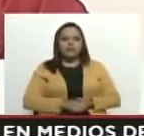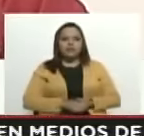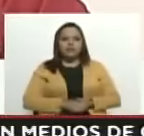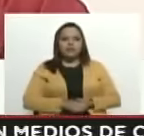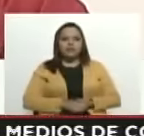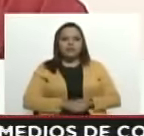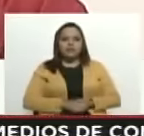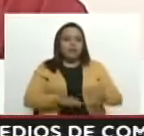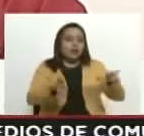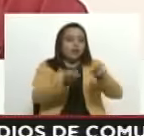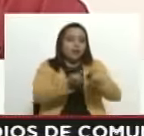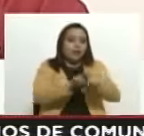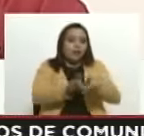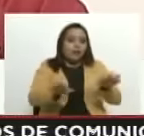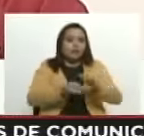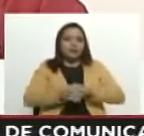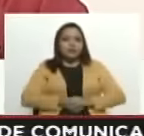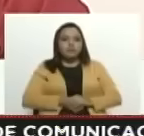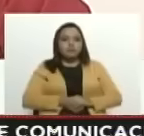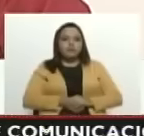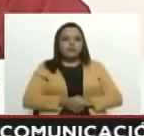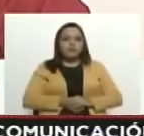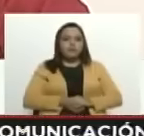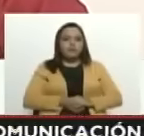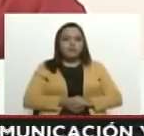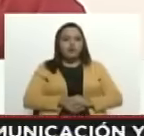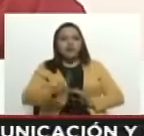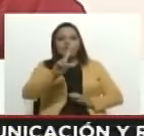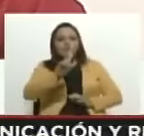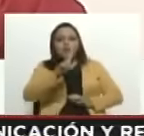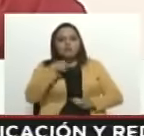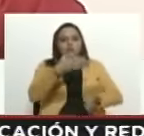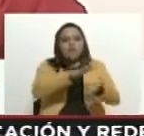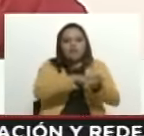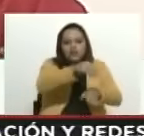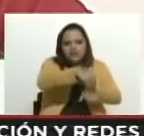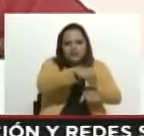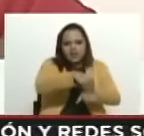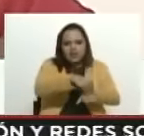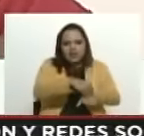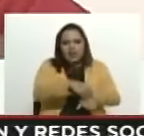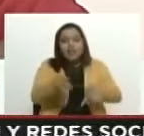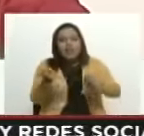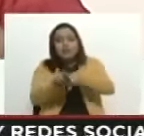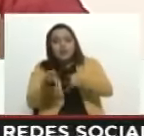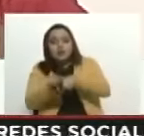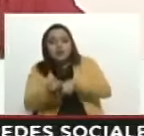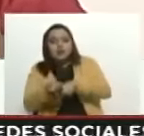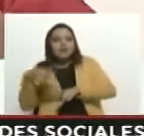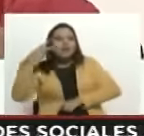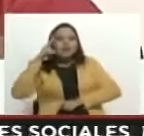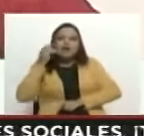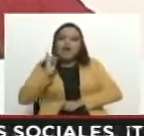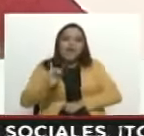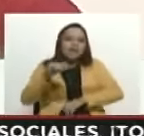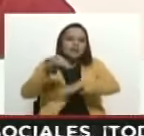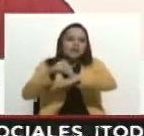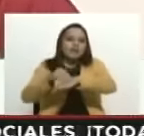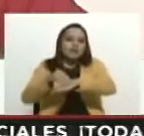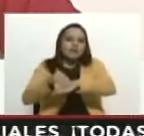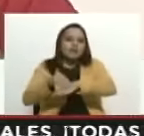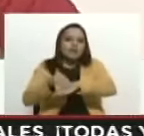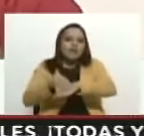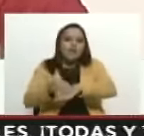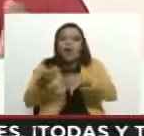Tal cual. En vez de una muerte crónica, de una muerte anunciada, crónica de un fraude anunciado. Hoy están patas arriba. No hayan cómo explicar. A estas